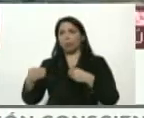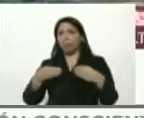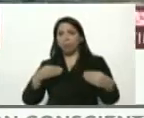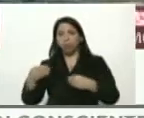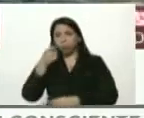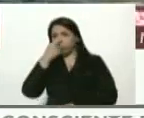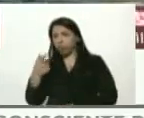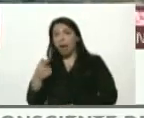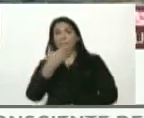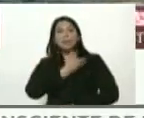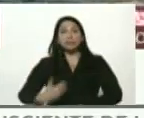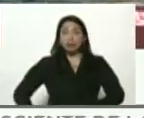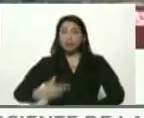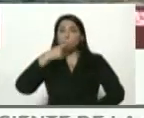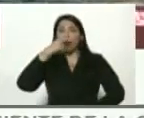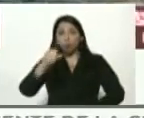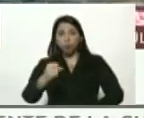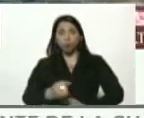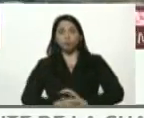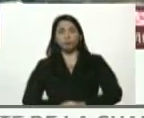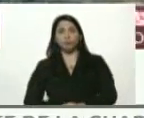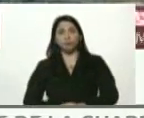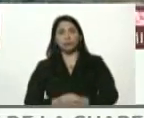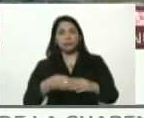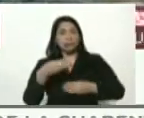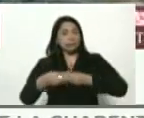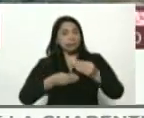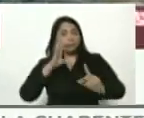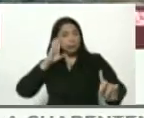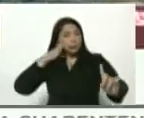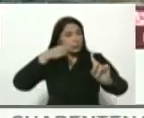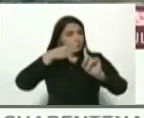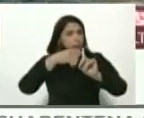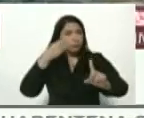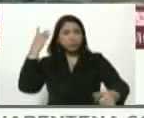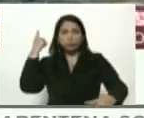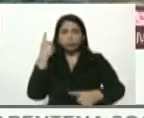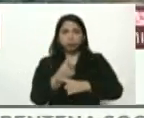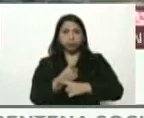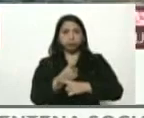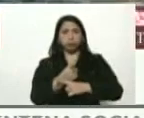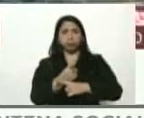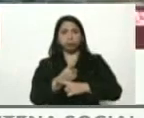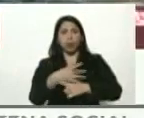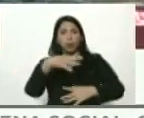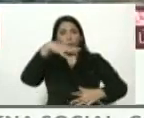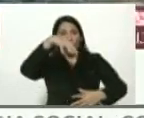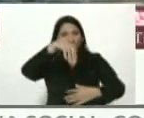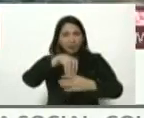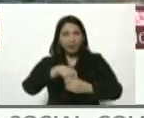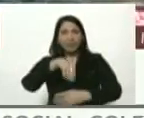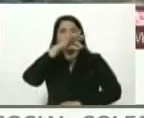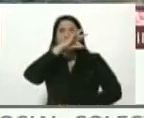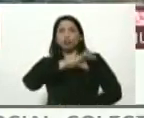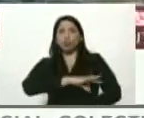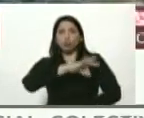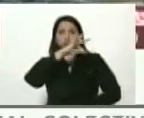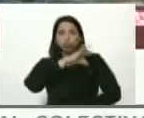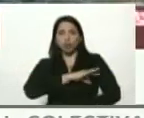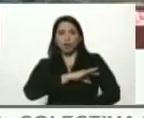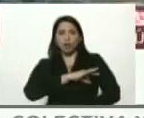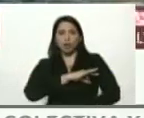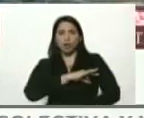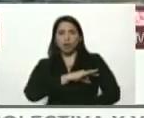presidente Nicolás Maduro ha hecho mucha énfasis en que la cuarentena social